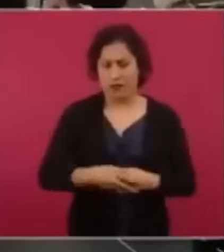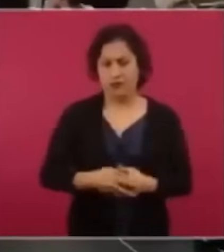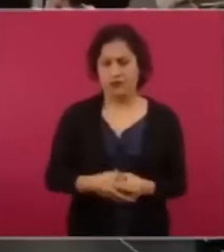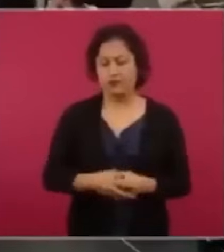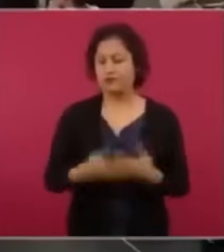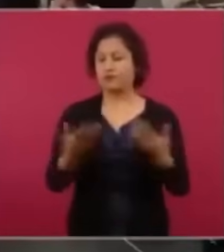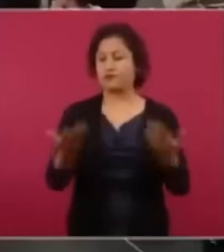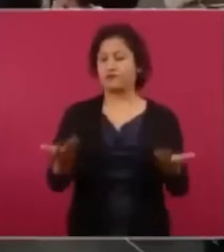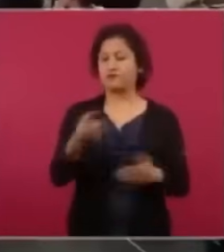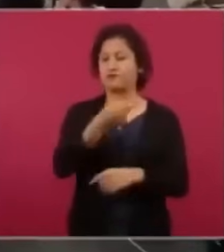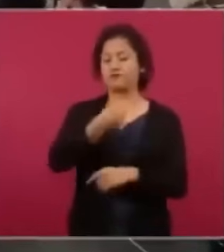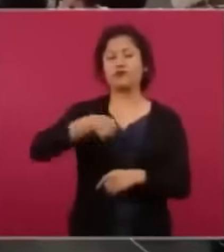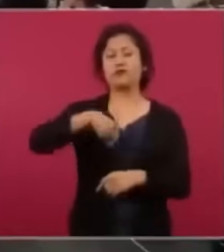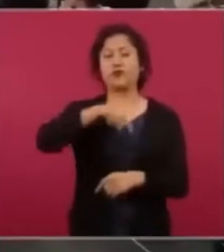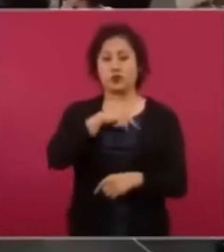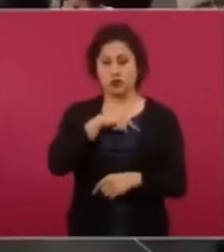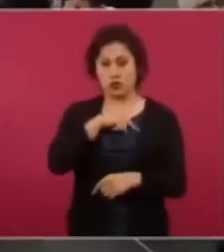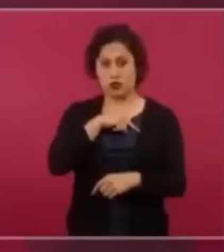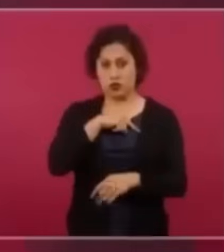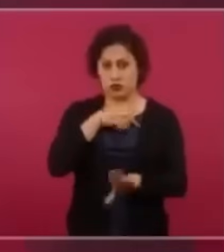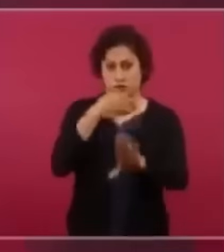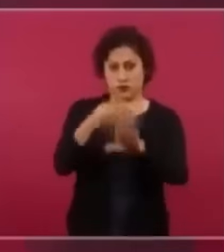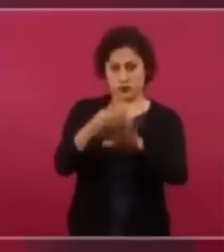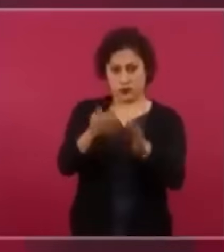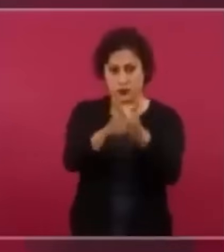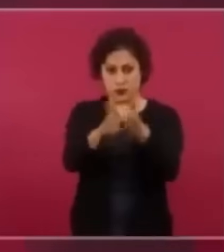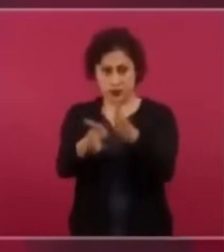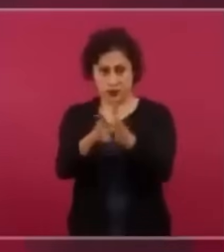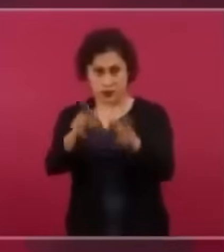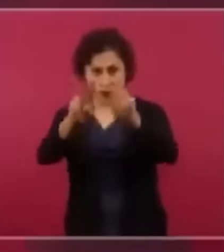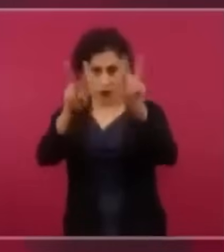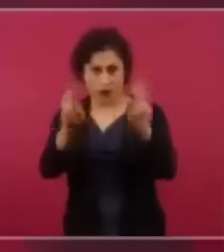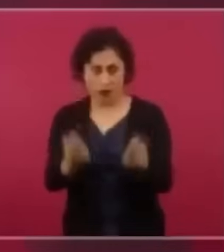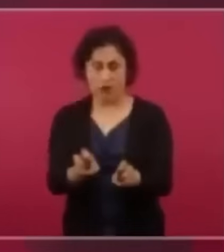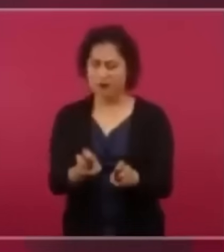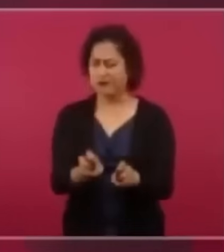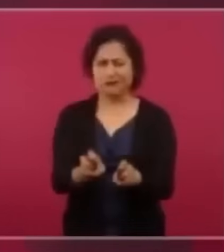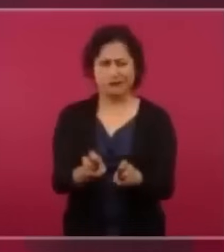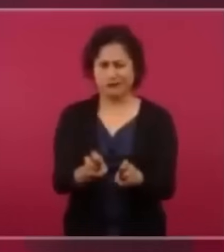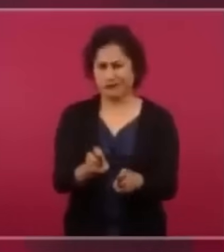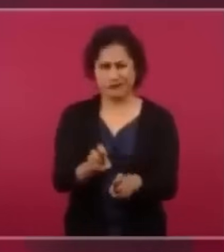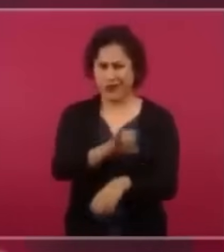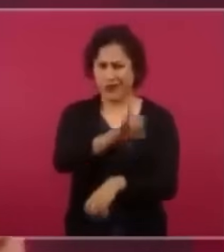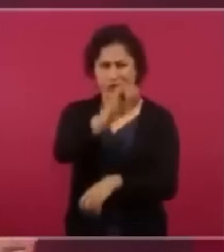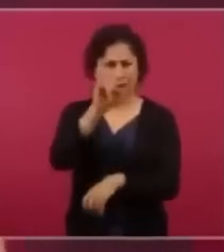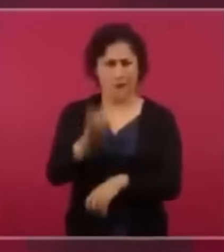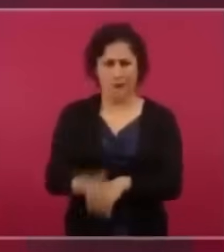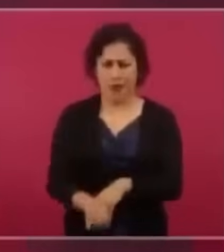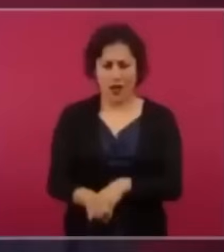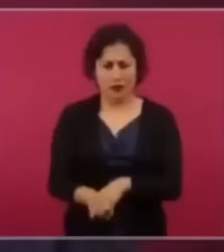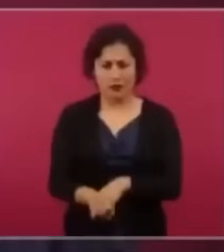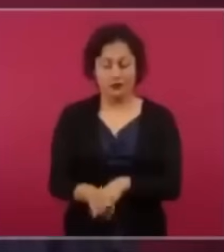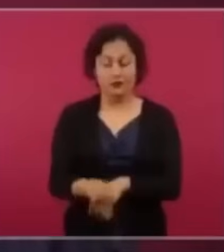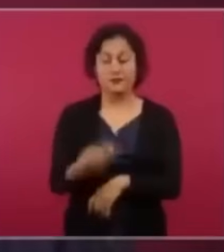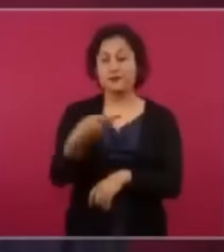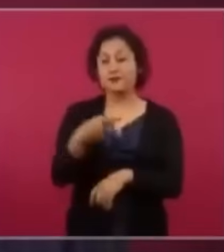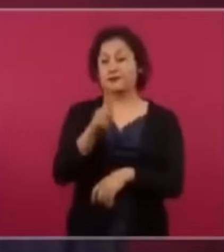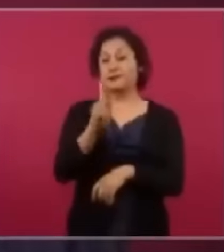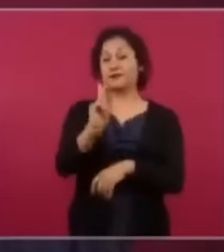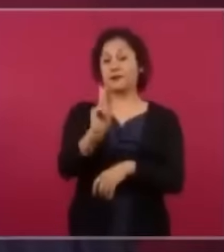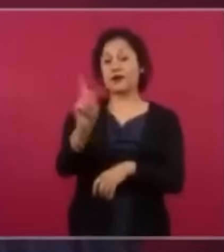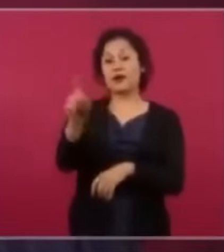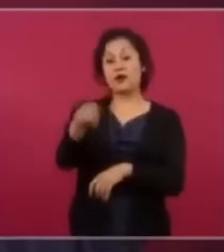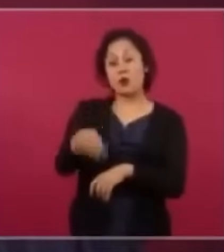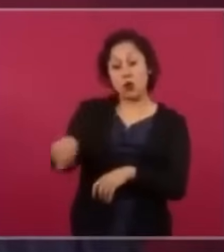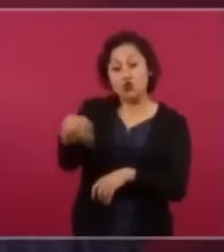Nosotros nunca vamos a estar en contra del periodismo, nunca, pero lo de ustedes tiene que